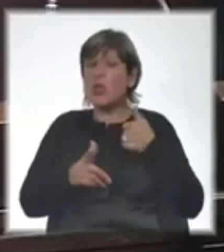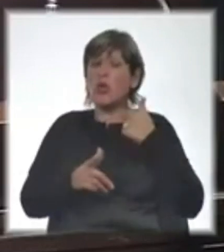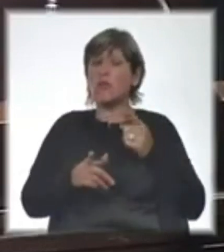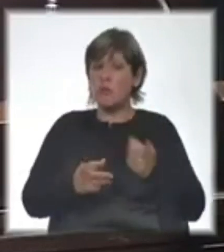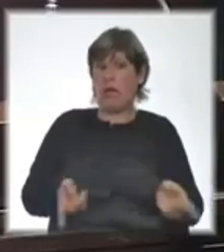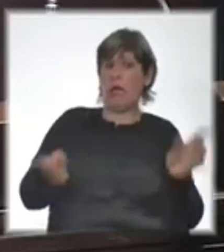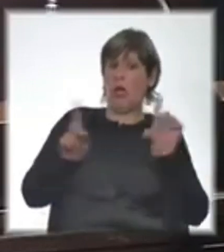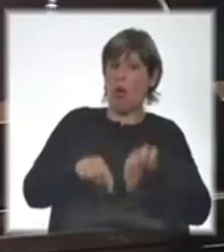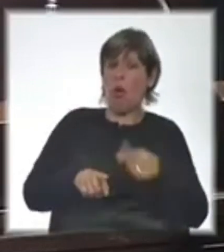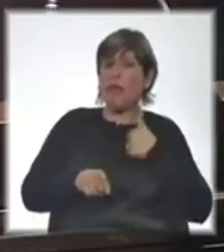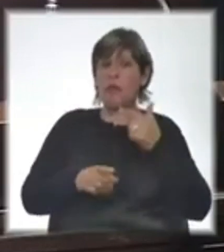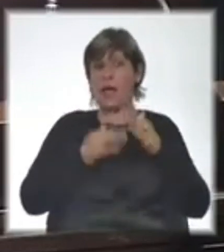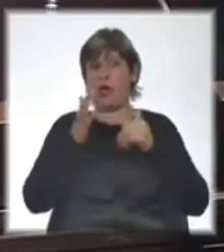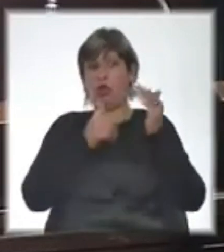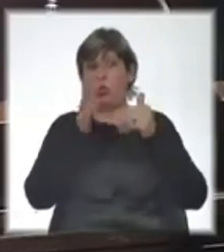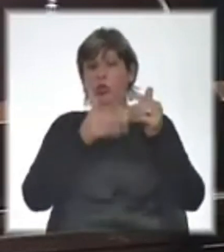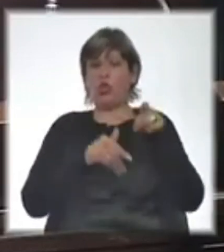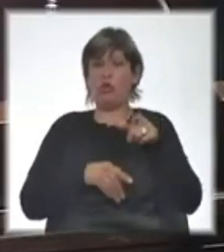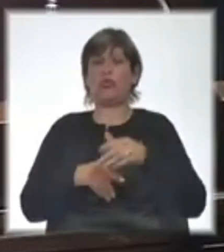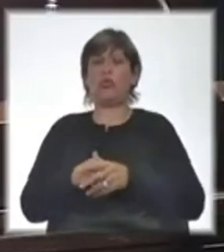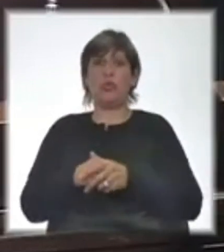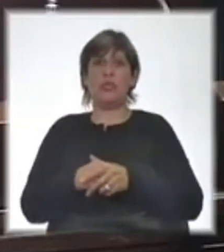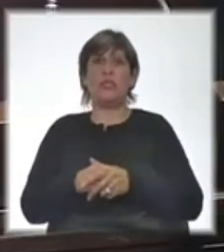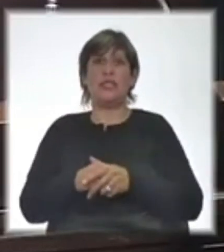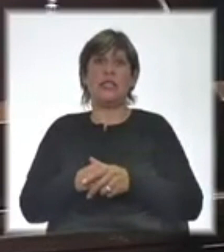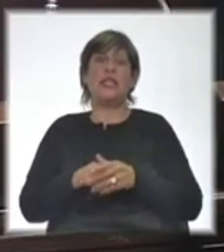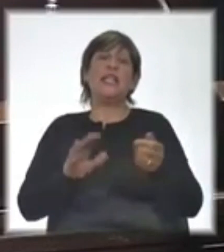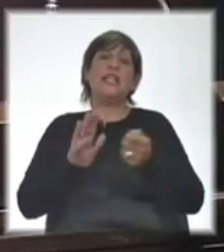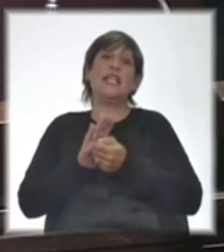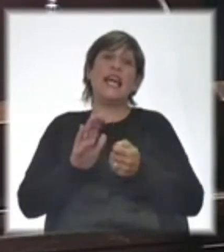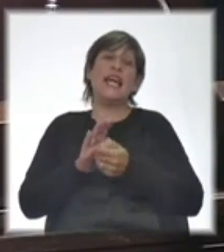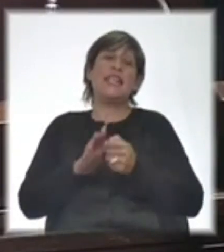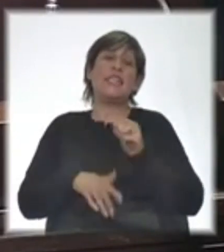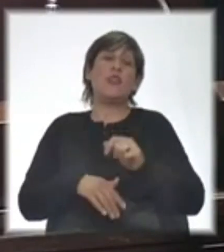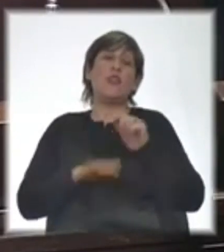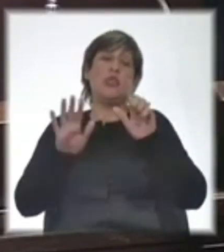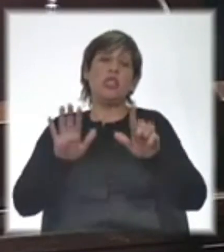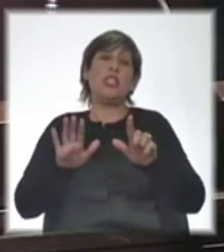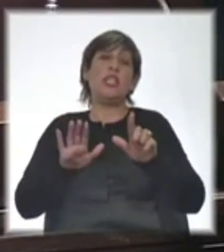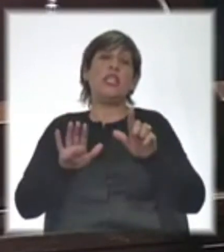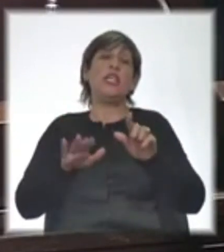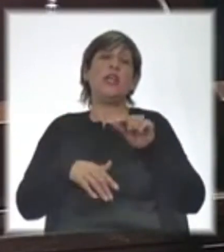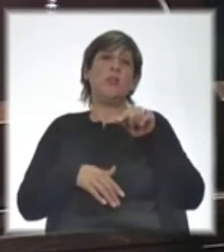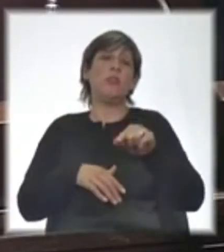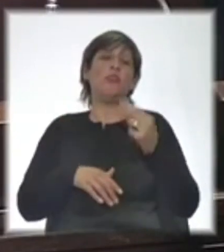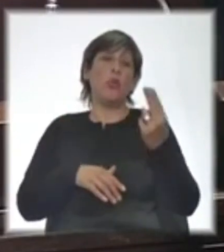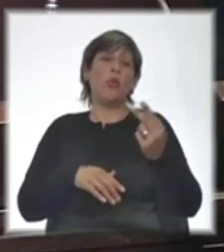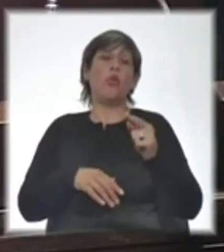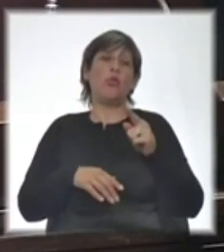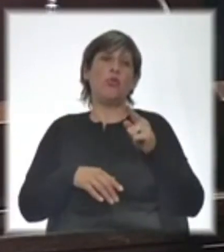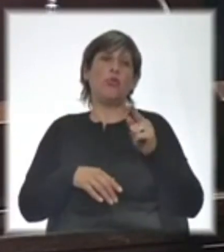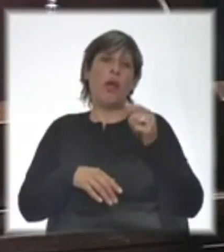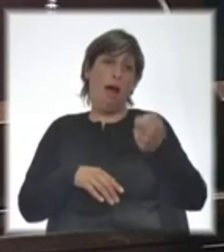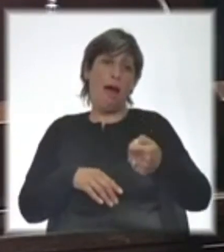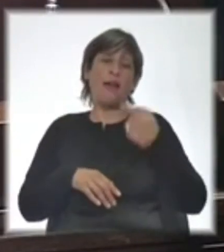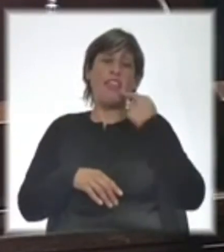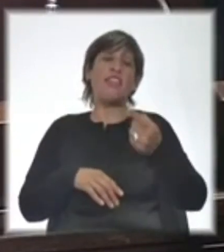la realización de la planta. Y el artículo 7.2 letra A dice que una de las